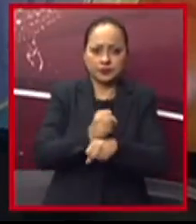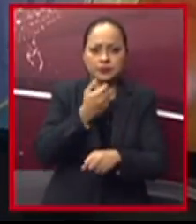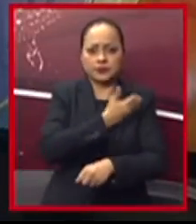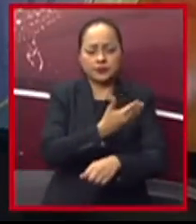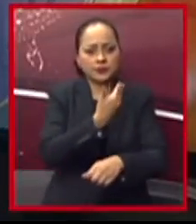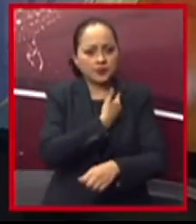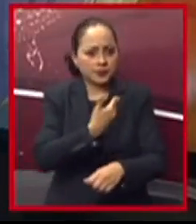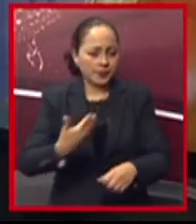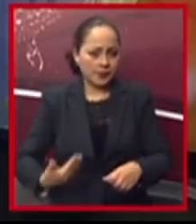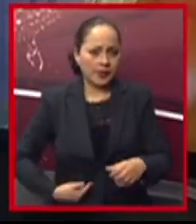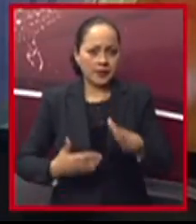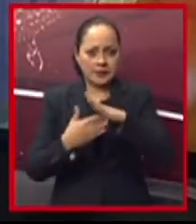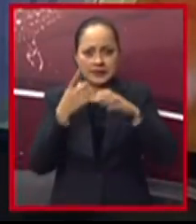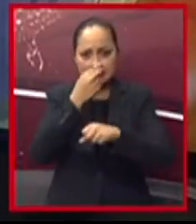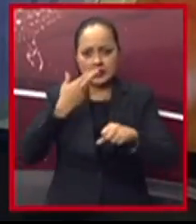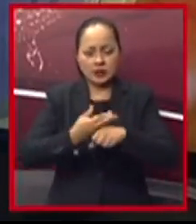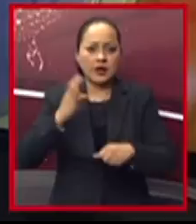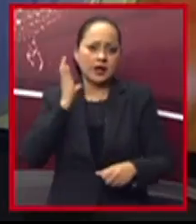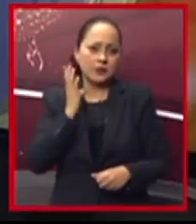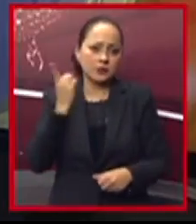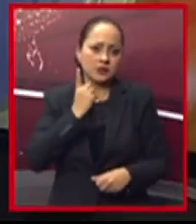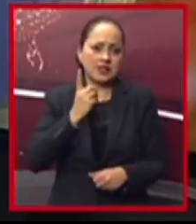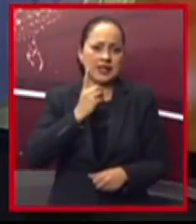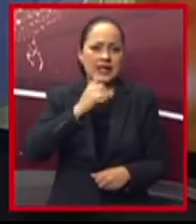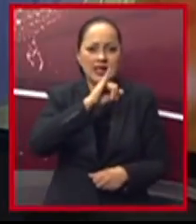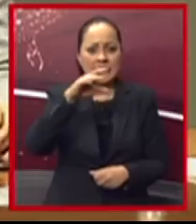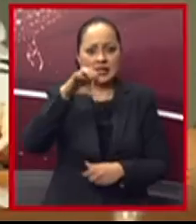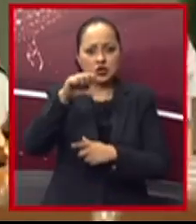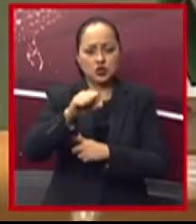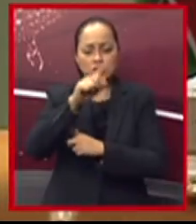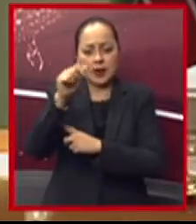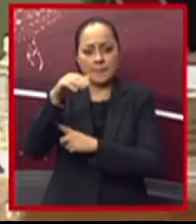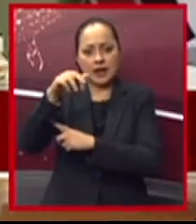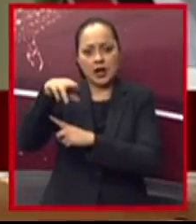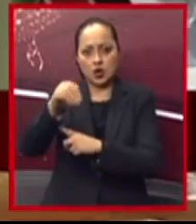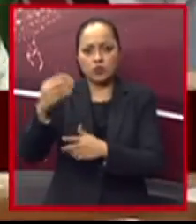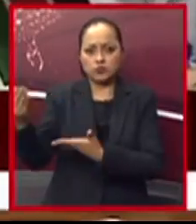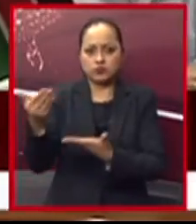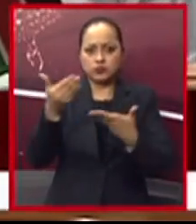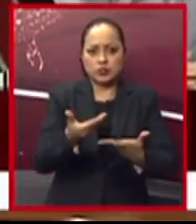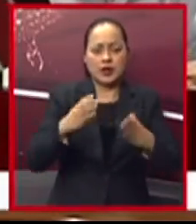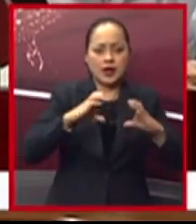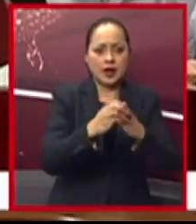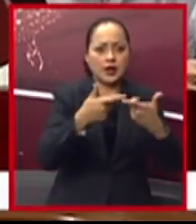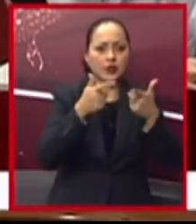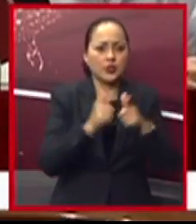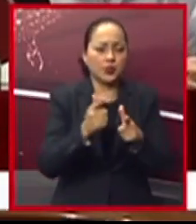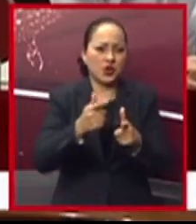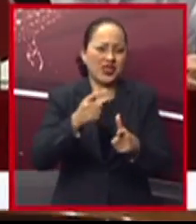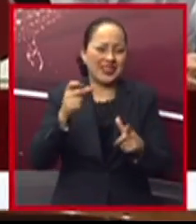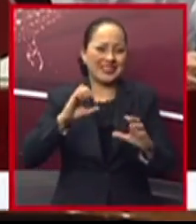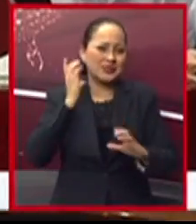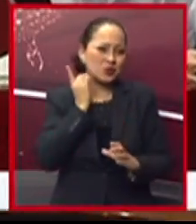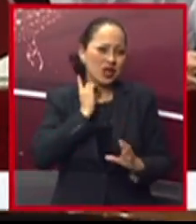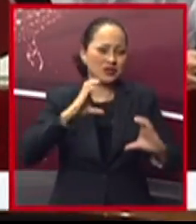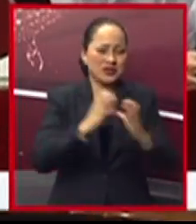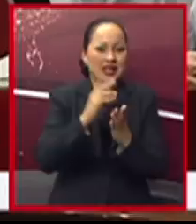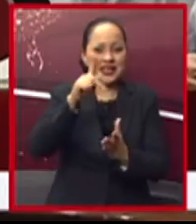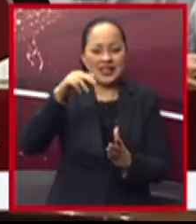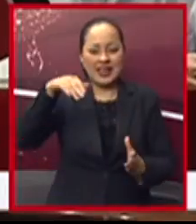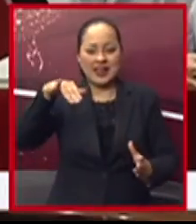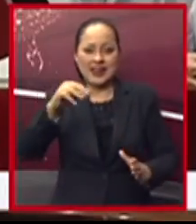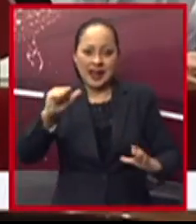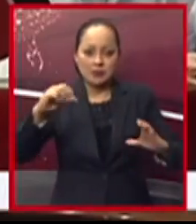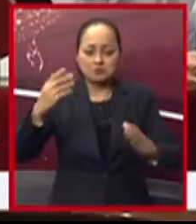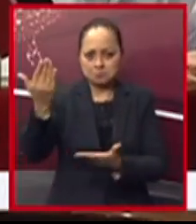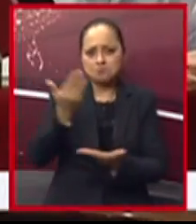mesa directiva de la Cámara de Diputados, José de Jesús Zambrano Grijalva, recibió a un grupo de legisladores de Kenia, quienes visitaron nuestro país con